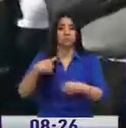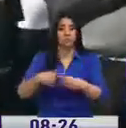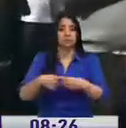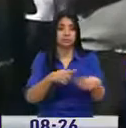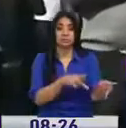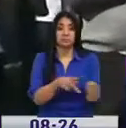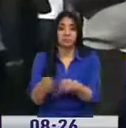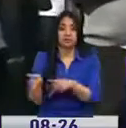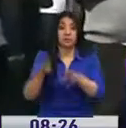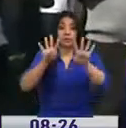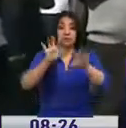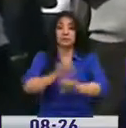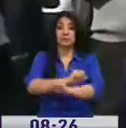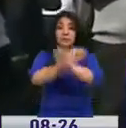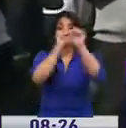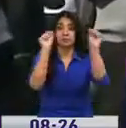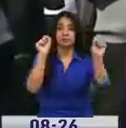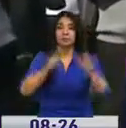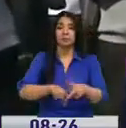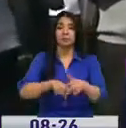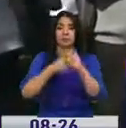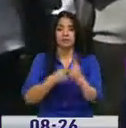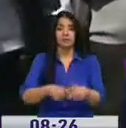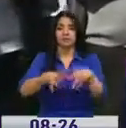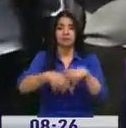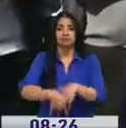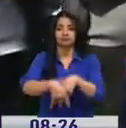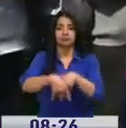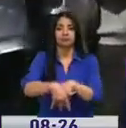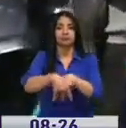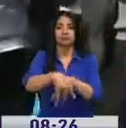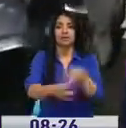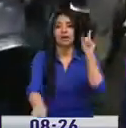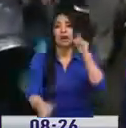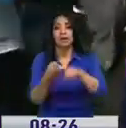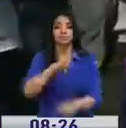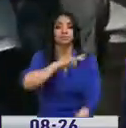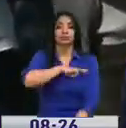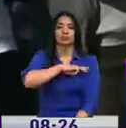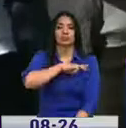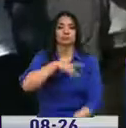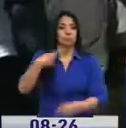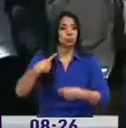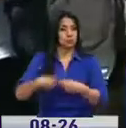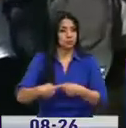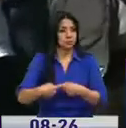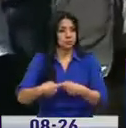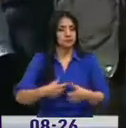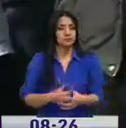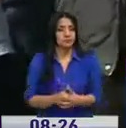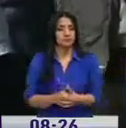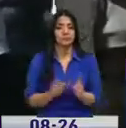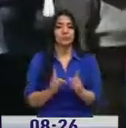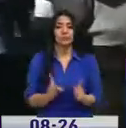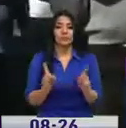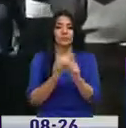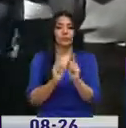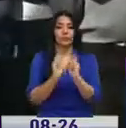que a las 9 de la mañana inicie la movilización hacia el municipio de Quito, donde hemos escuchado se entregará